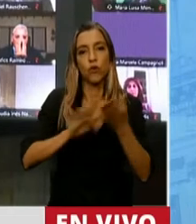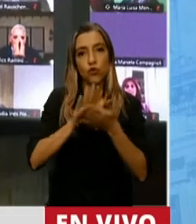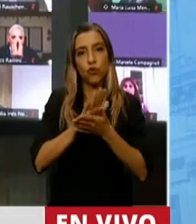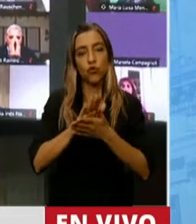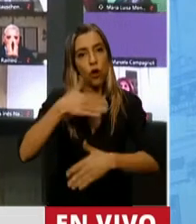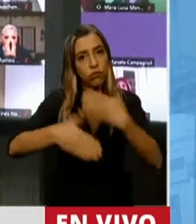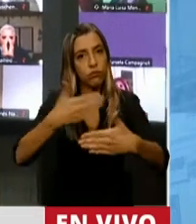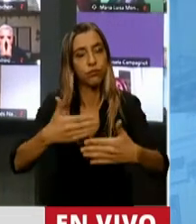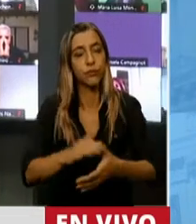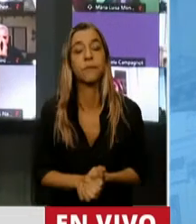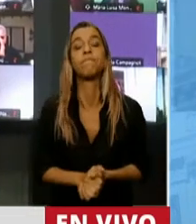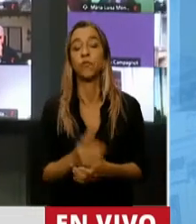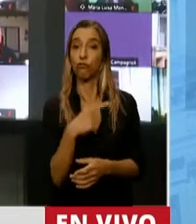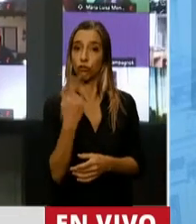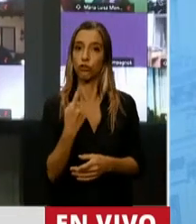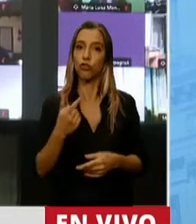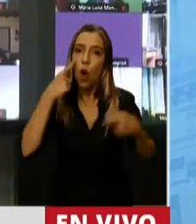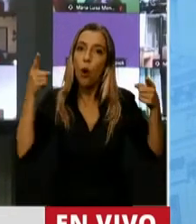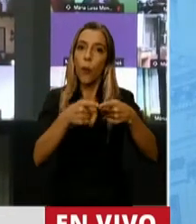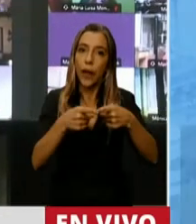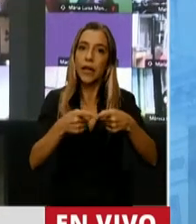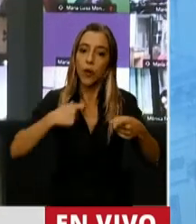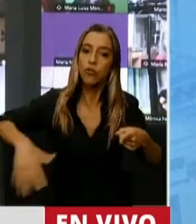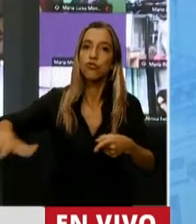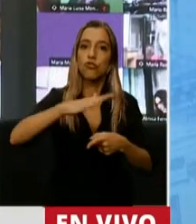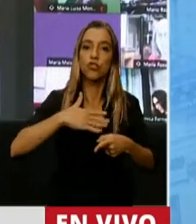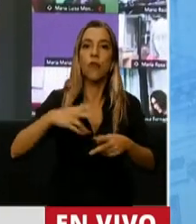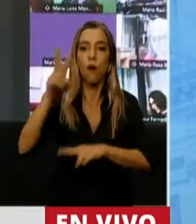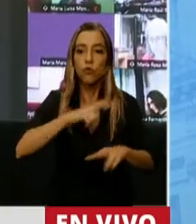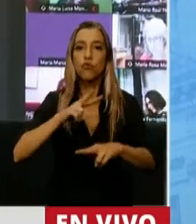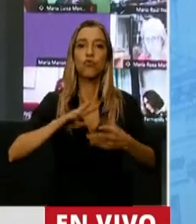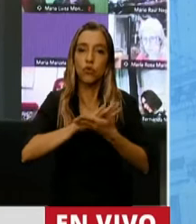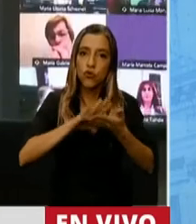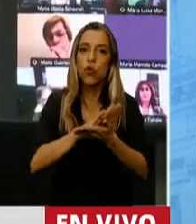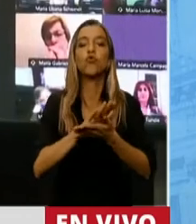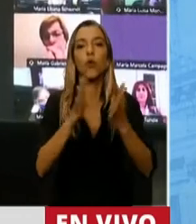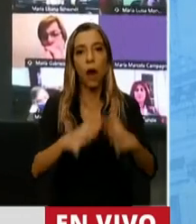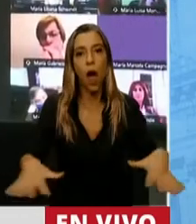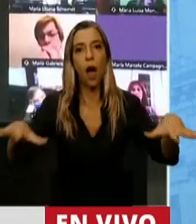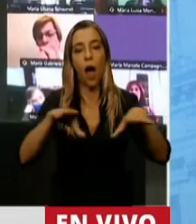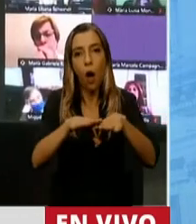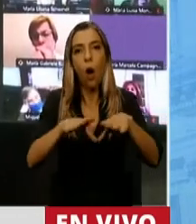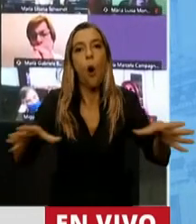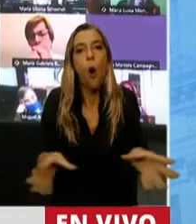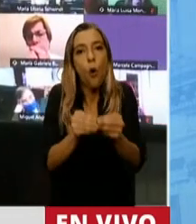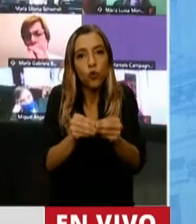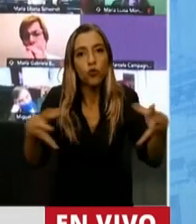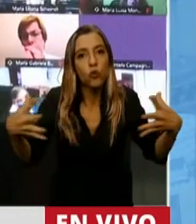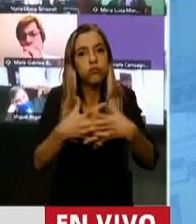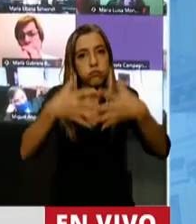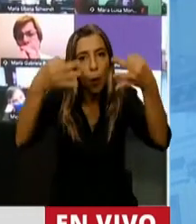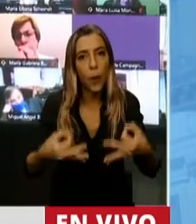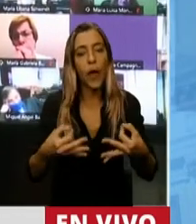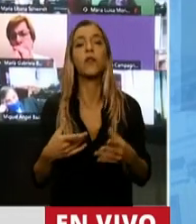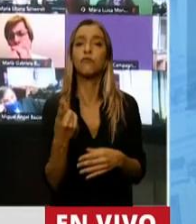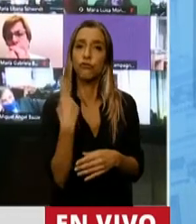economía tranquila y que eso es una tarea colectiva. ¿Vamos a aprovechar esta situación? ¿Vamos a aprovechar esta invitación o nos vamos a quedar